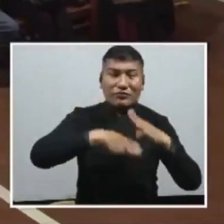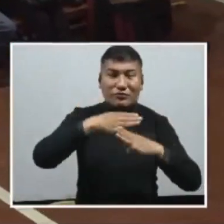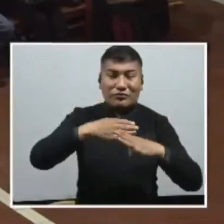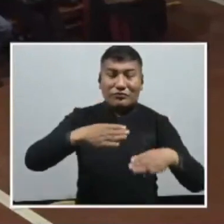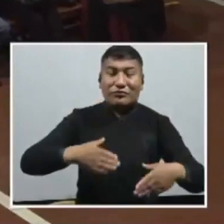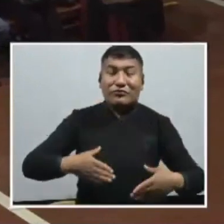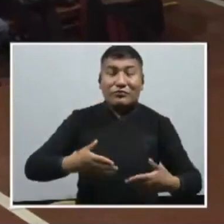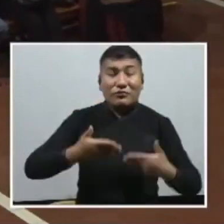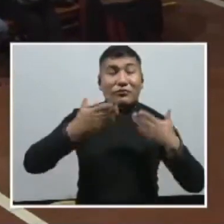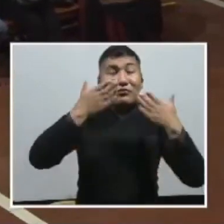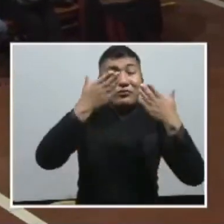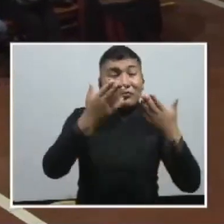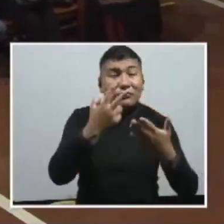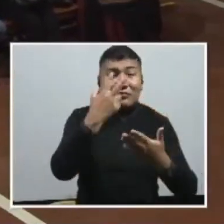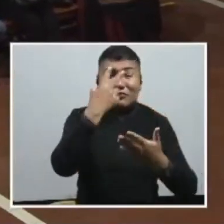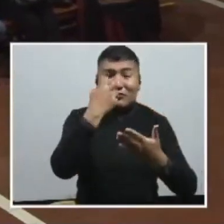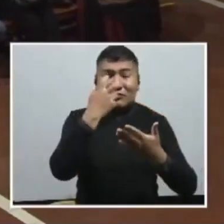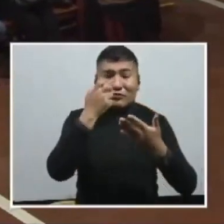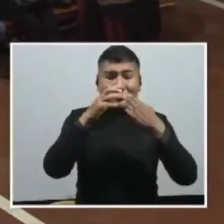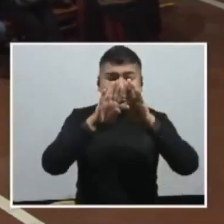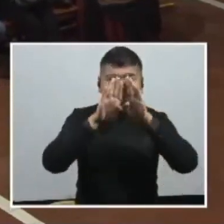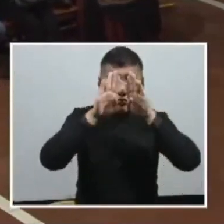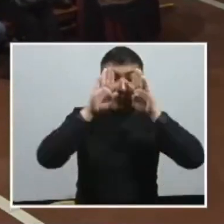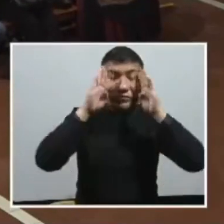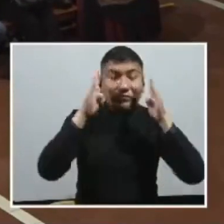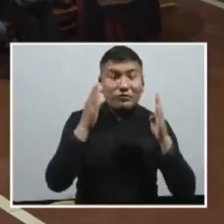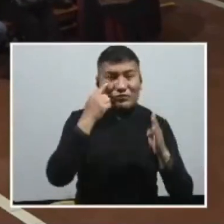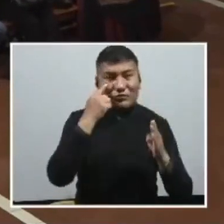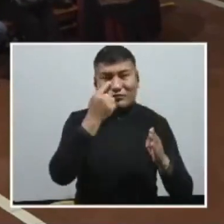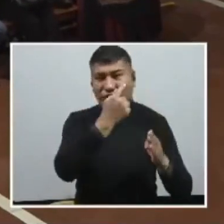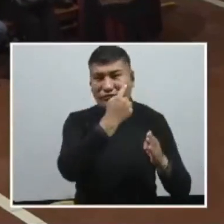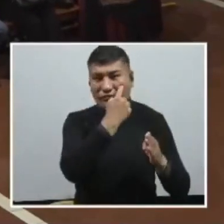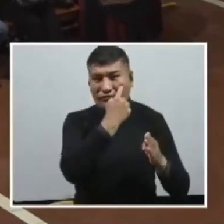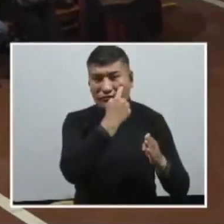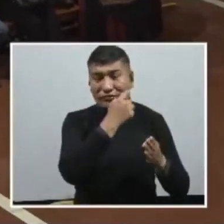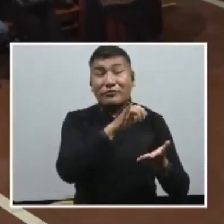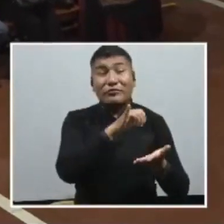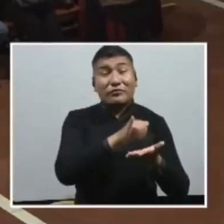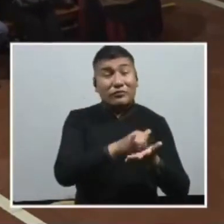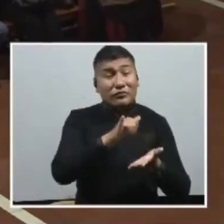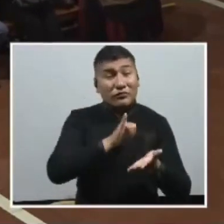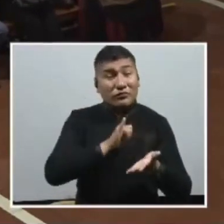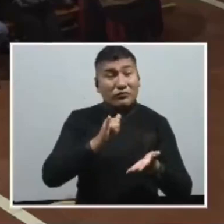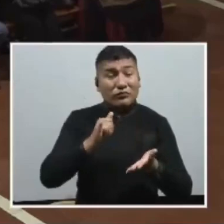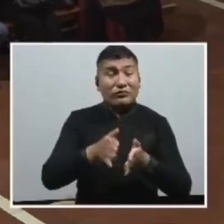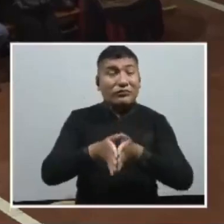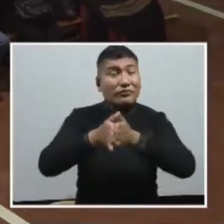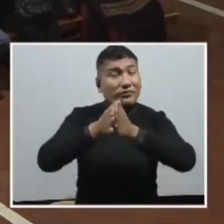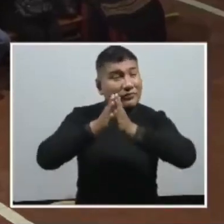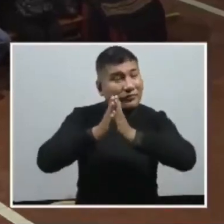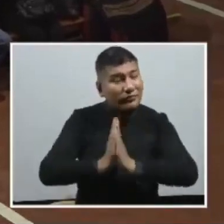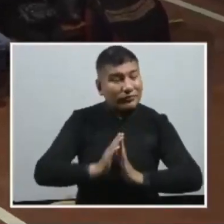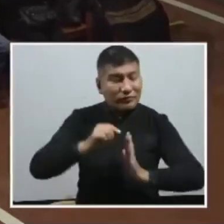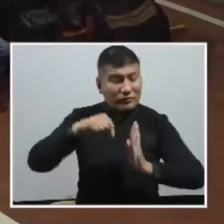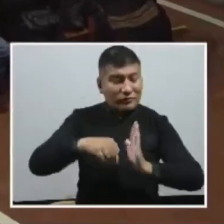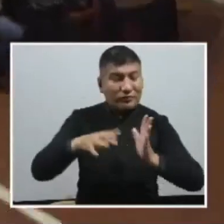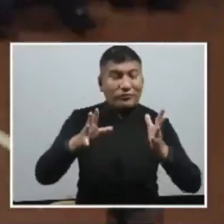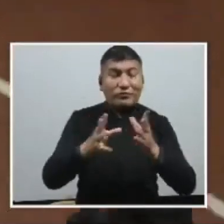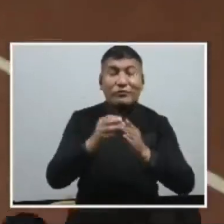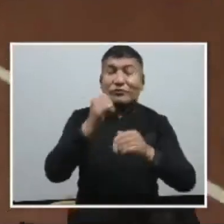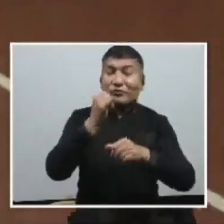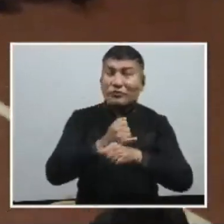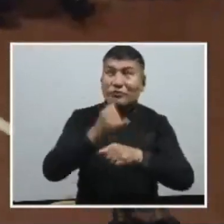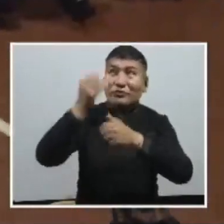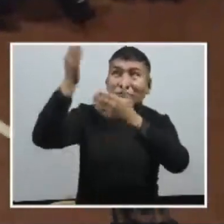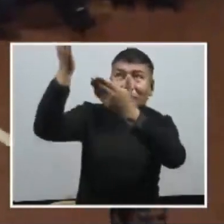la vista a los ciegos y la vida en realidad. Por eso le pedimos en esta Eucaristía que nos dé